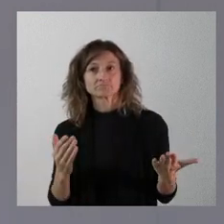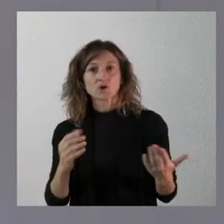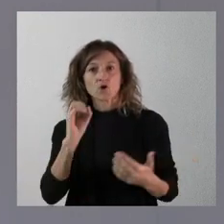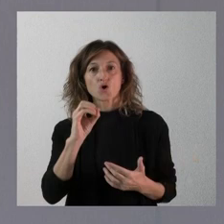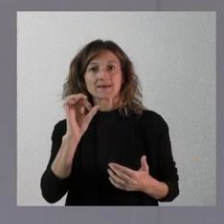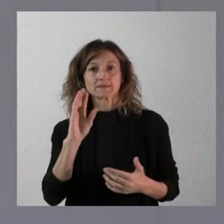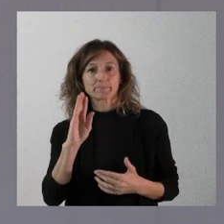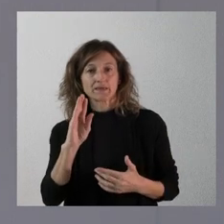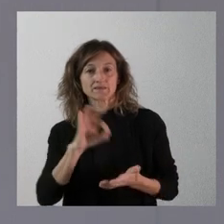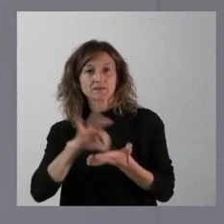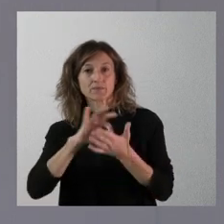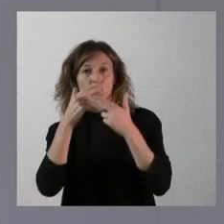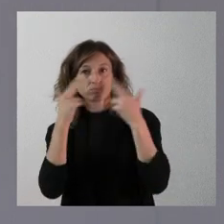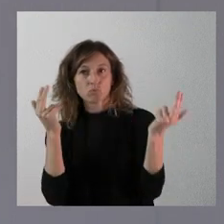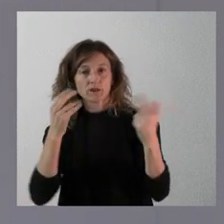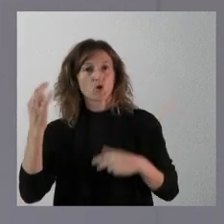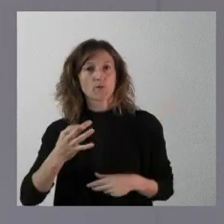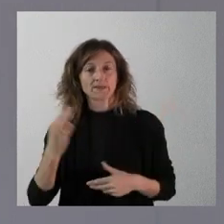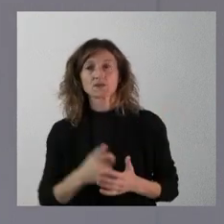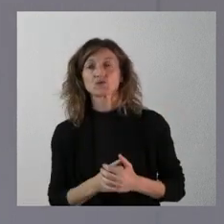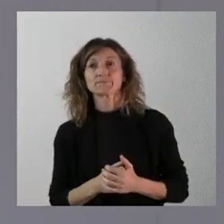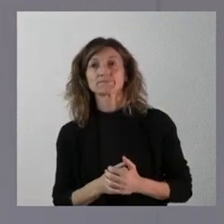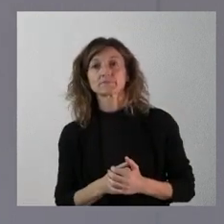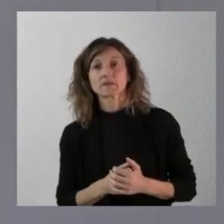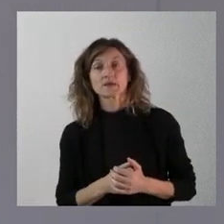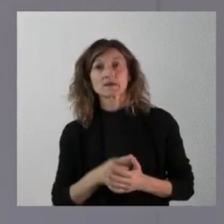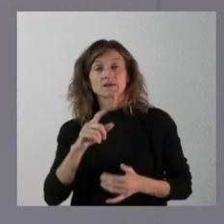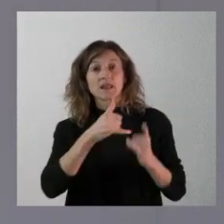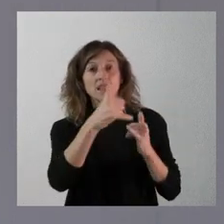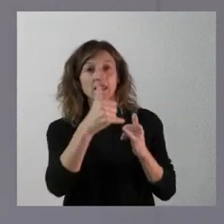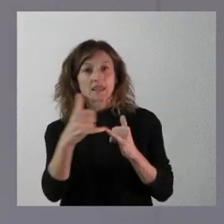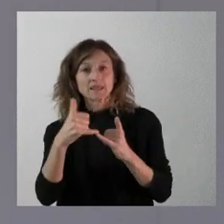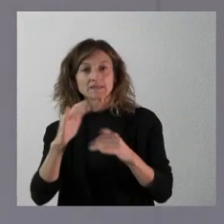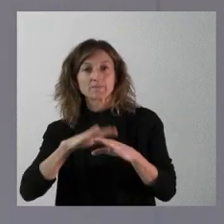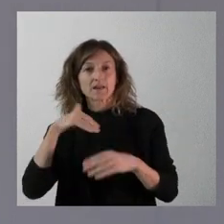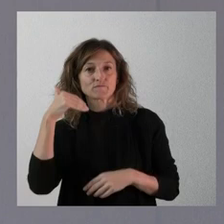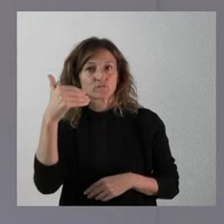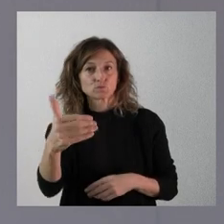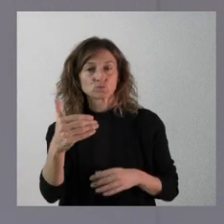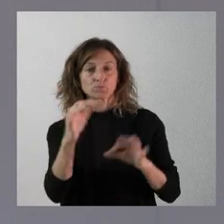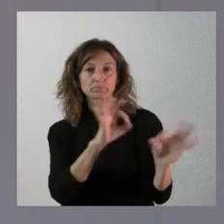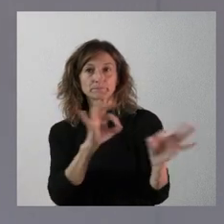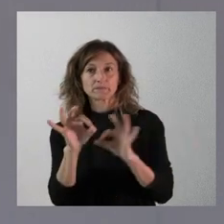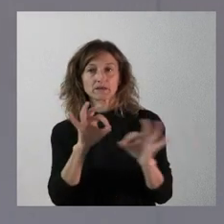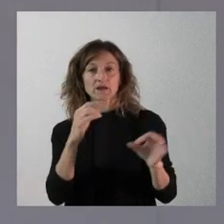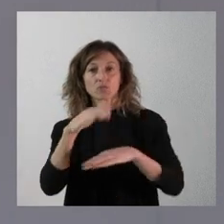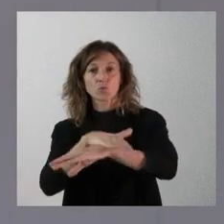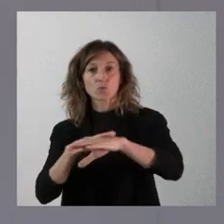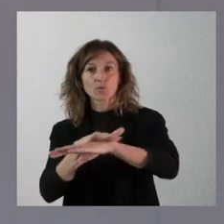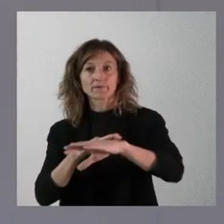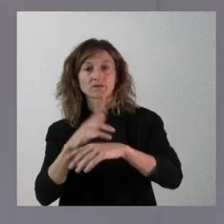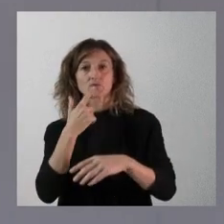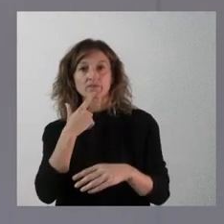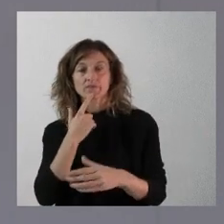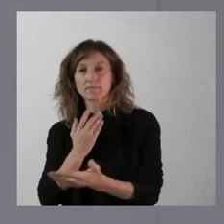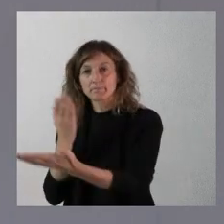que son oferta de servicio público obligación de servicio público y sobre todas las líneas que lo puedan ser en el futuro en el futuro está previsto según ha anunciado el gobierno a petición